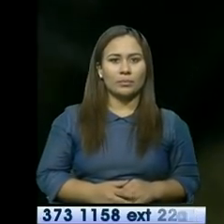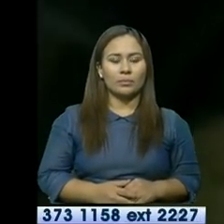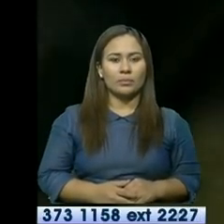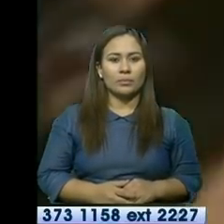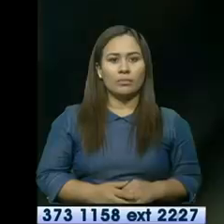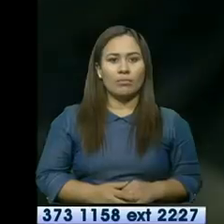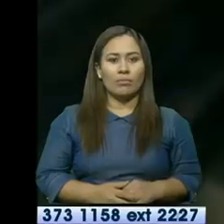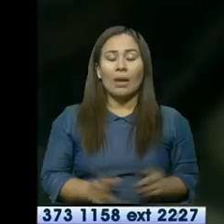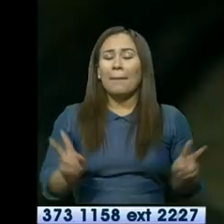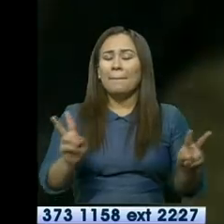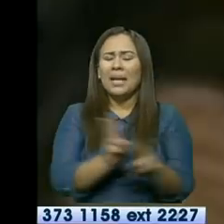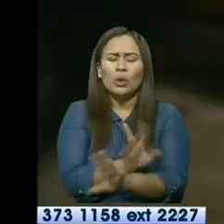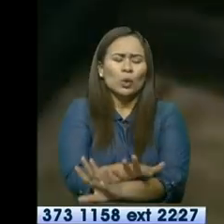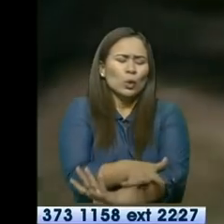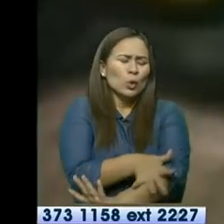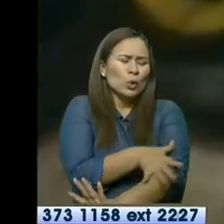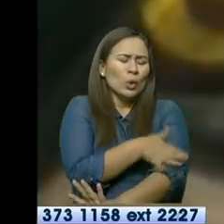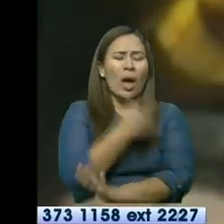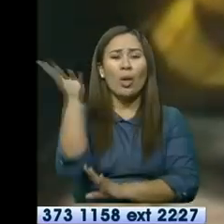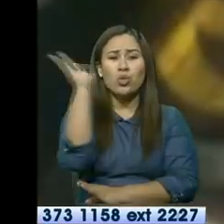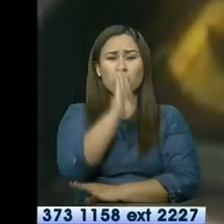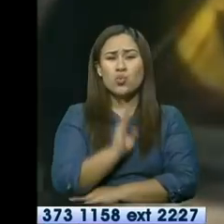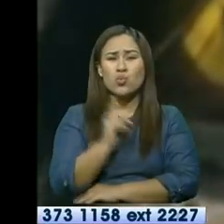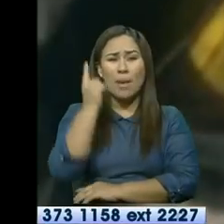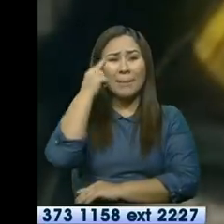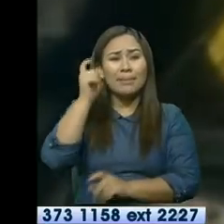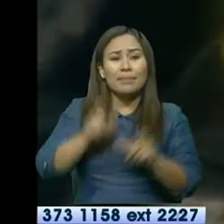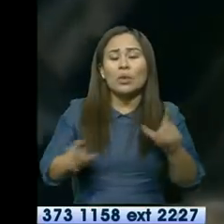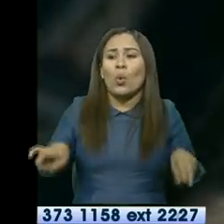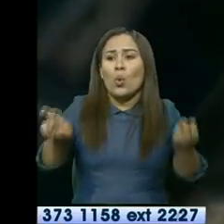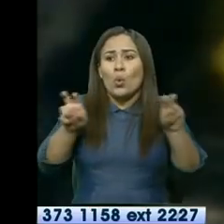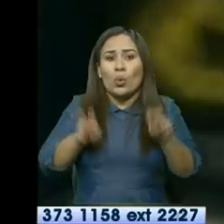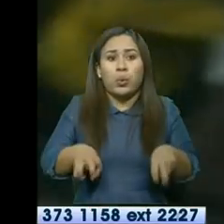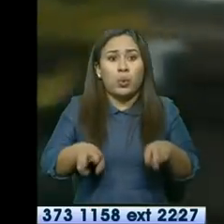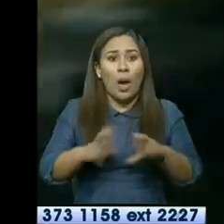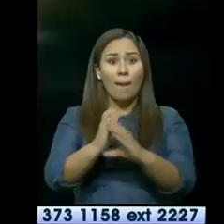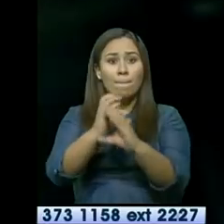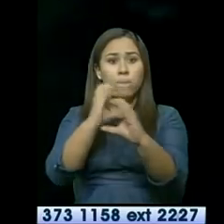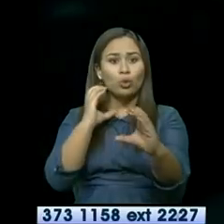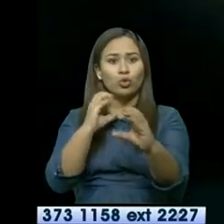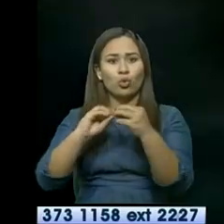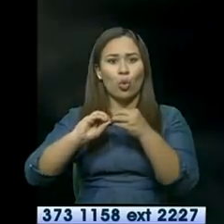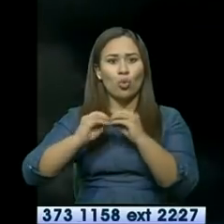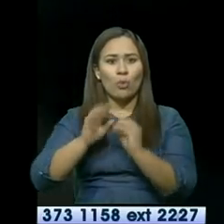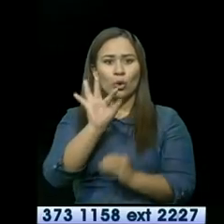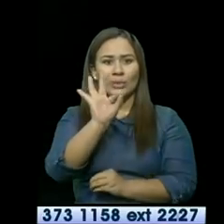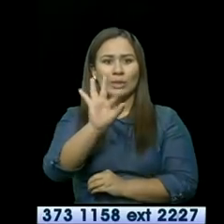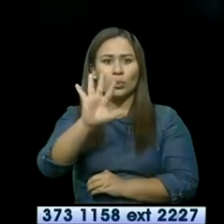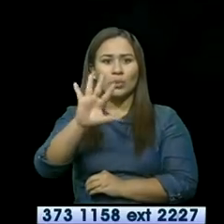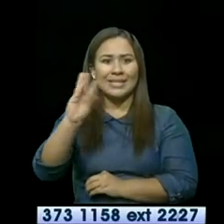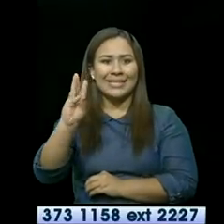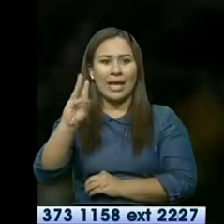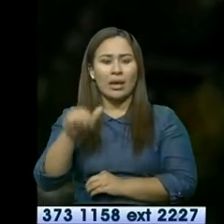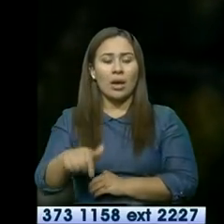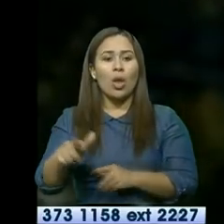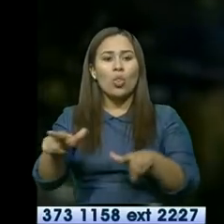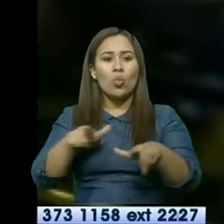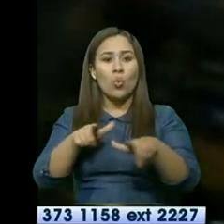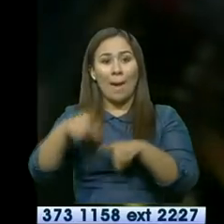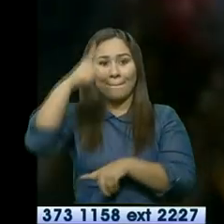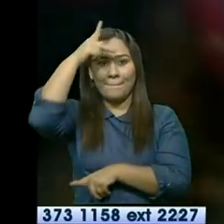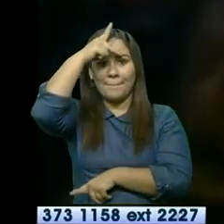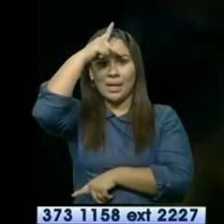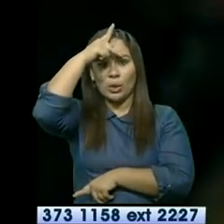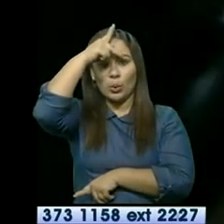un episodio escalofriante y jamás imaginado por los ocupantes del autobús 956 de la empresa rey latino fue que